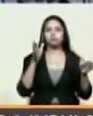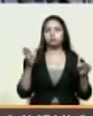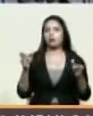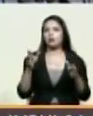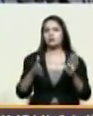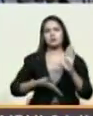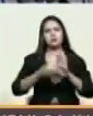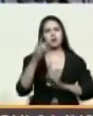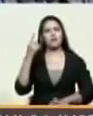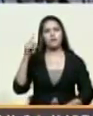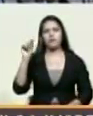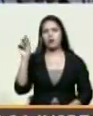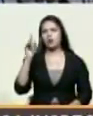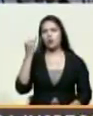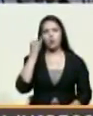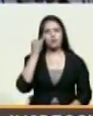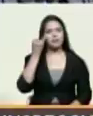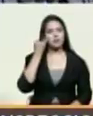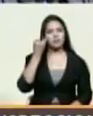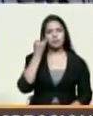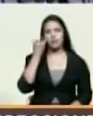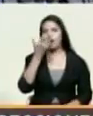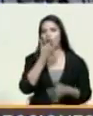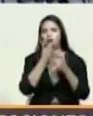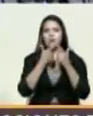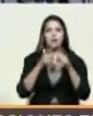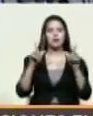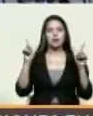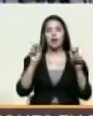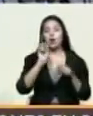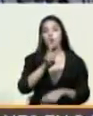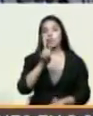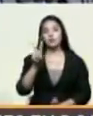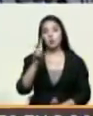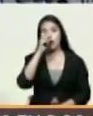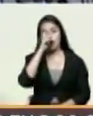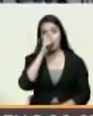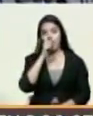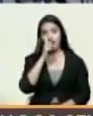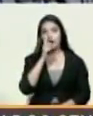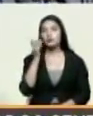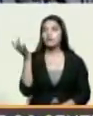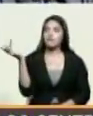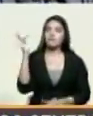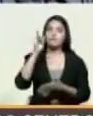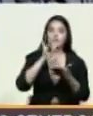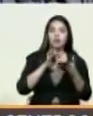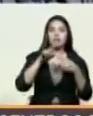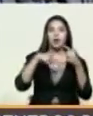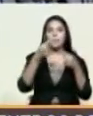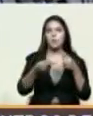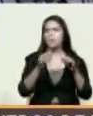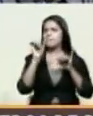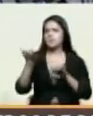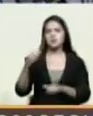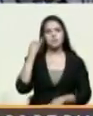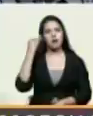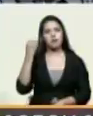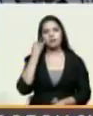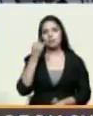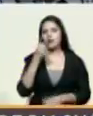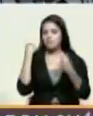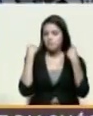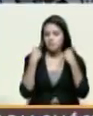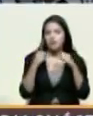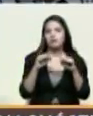fue de aquí con ideas libertarias a los 22 años y regresó 40 años después con las mismas ideas a ponerlas